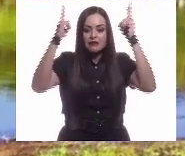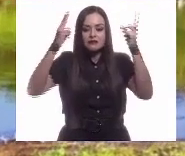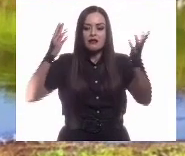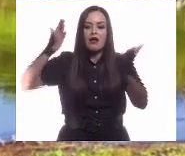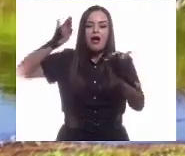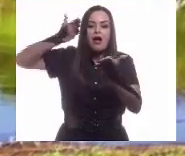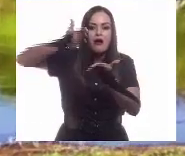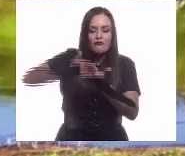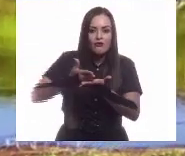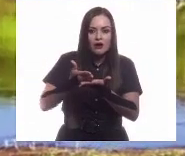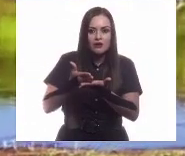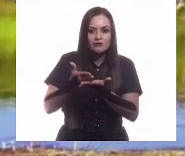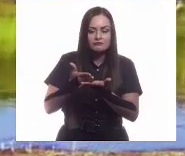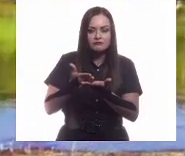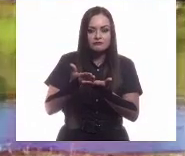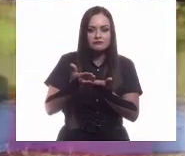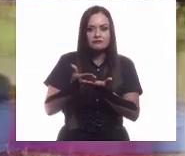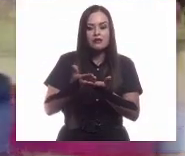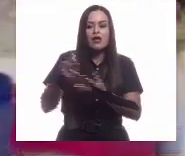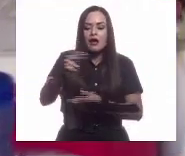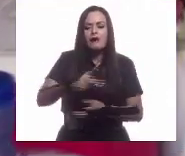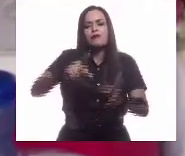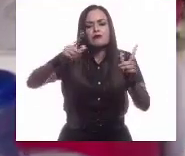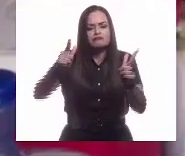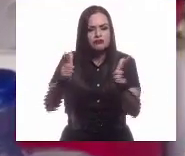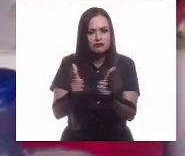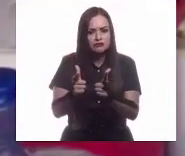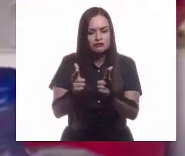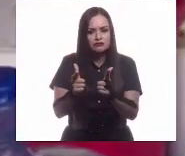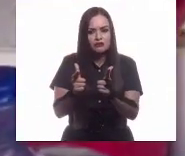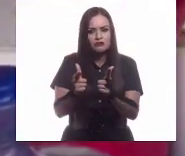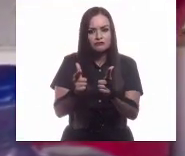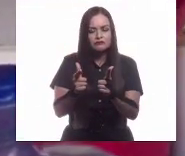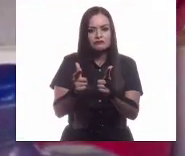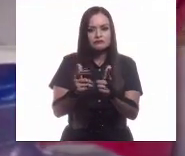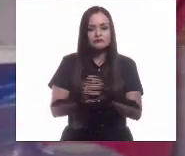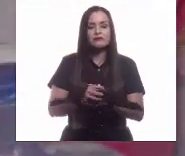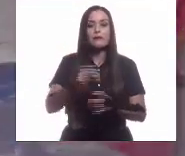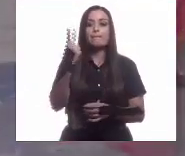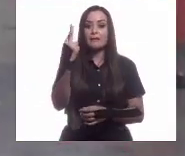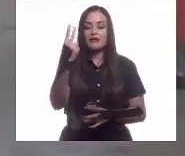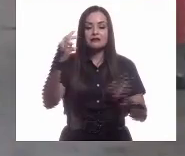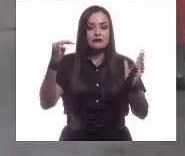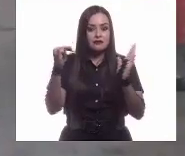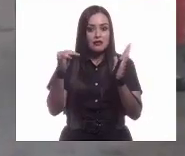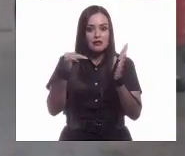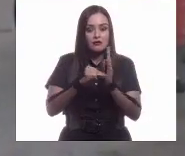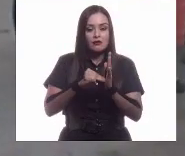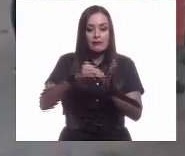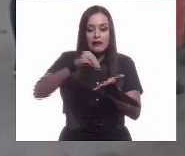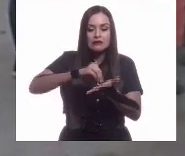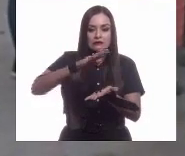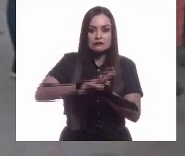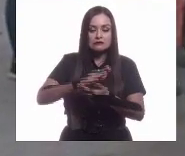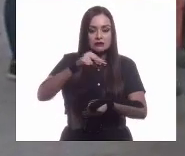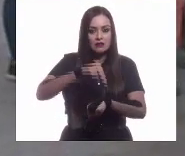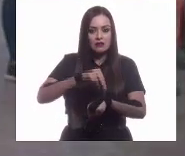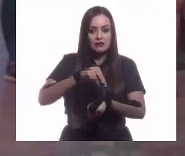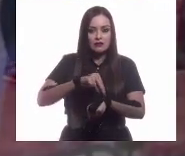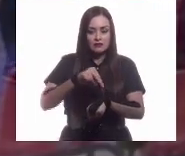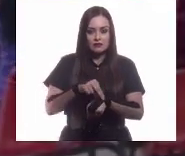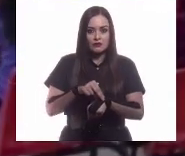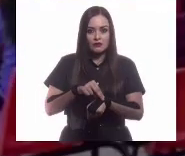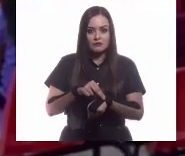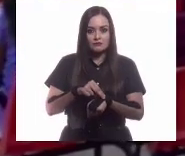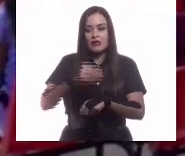de atención primaria a pequeñas comunidades, ofreciendo 25.000 consultas médicas y 390.000 acciones de